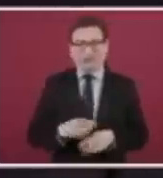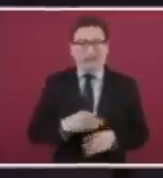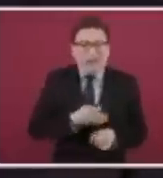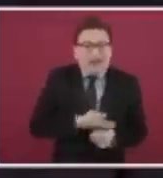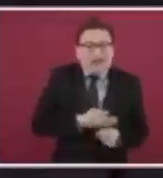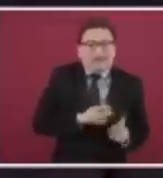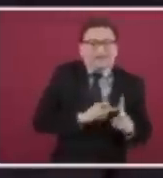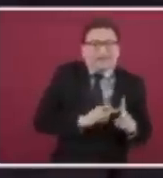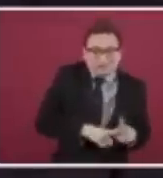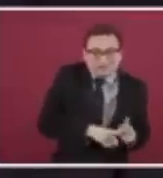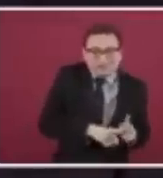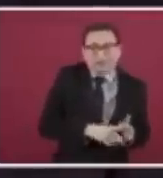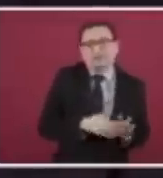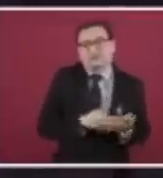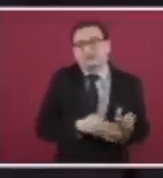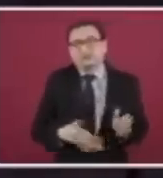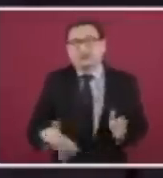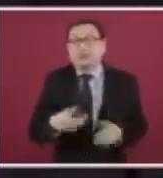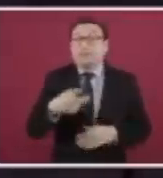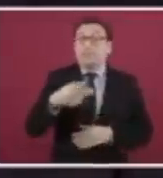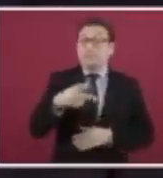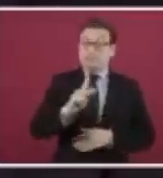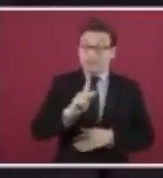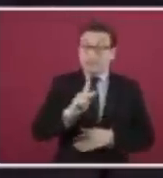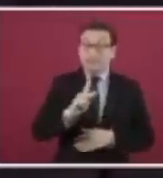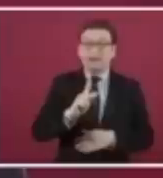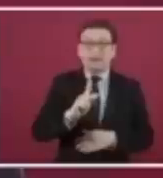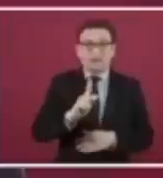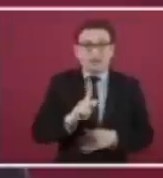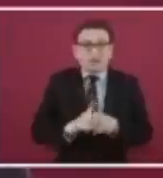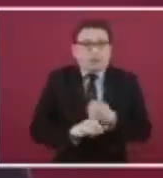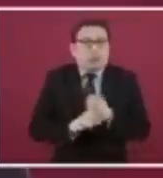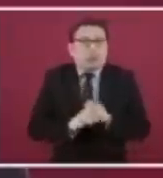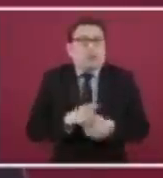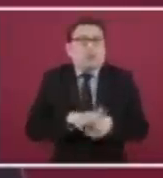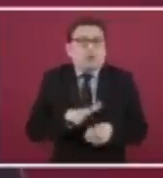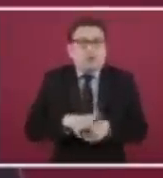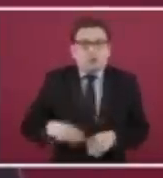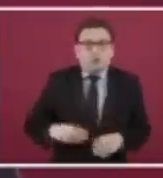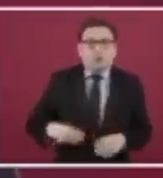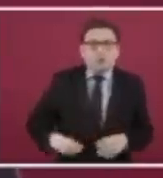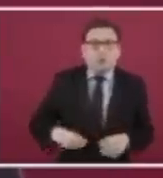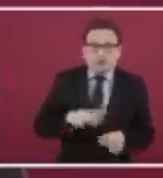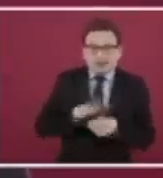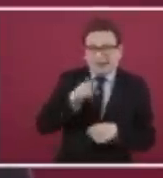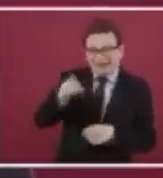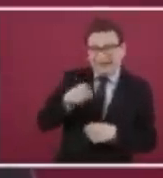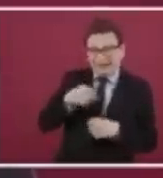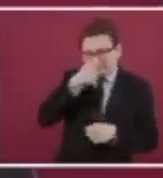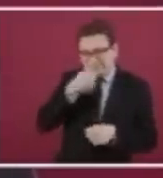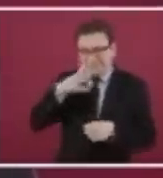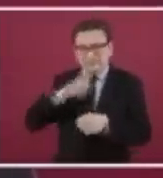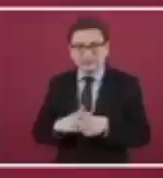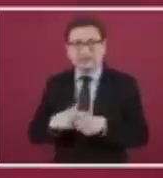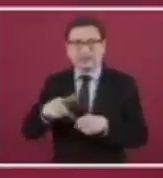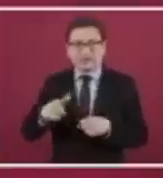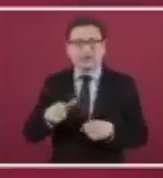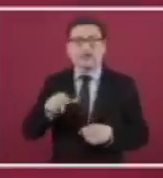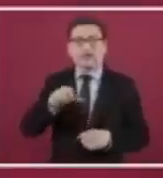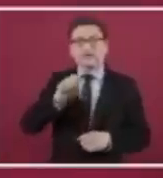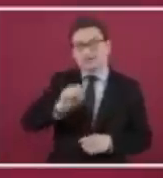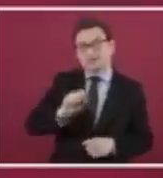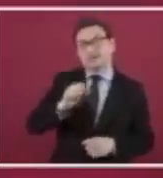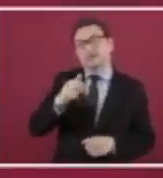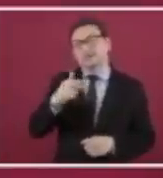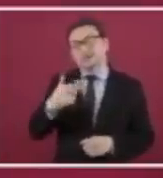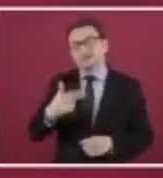culpa, porque esto lo aclaró Hacienda ayer, le pedí al secretario de Hacienda que lo aclarara, no es